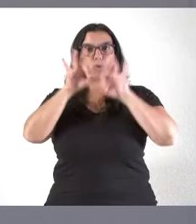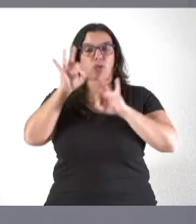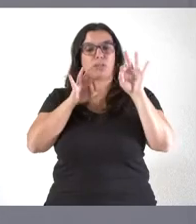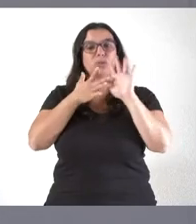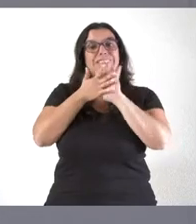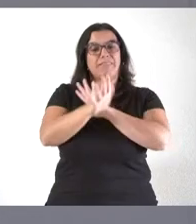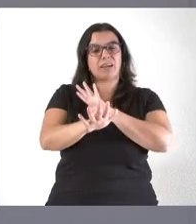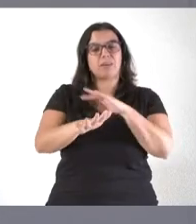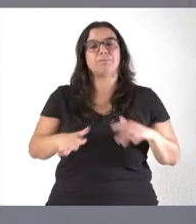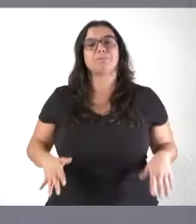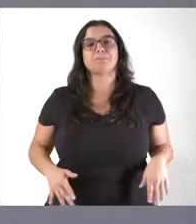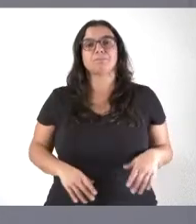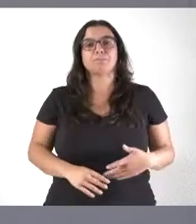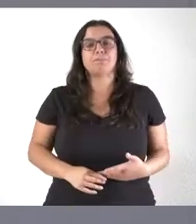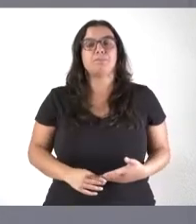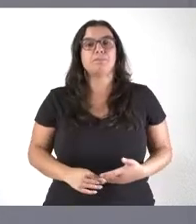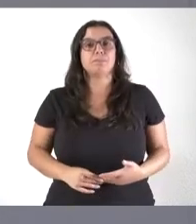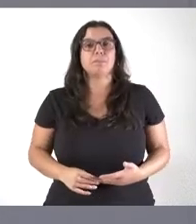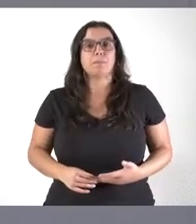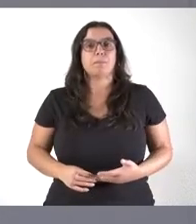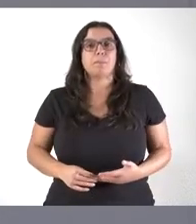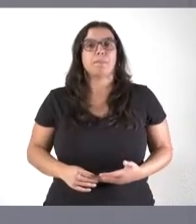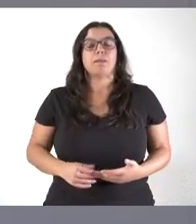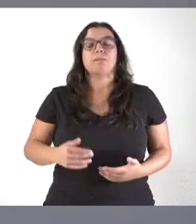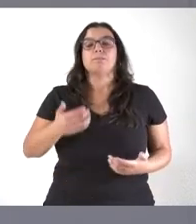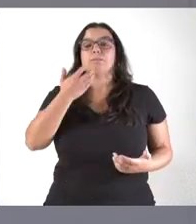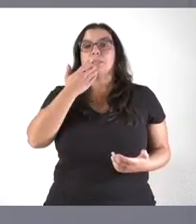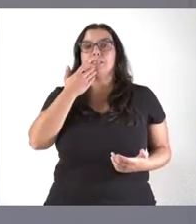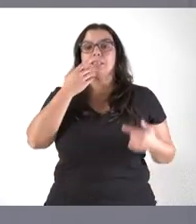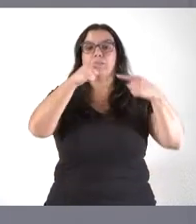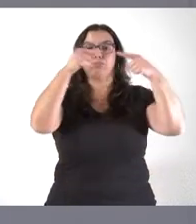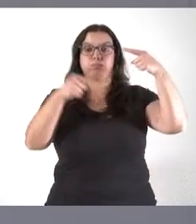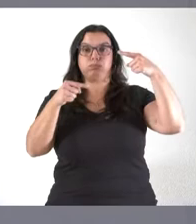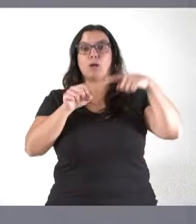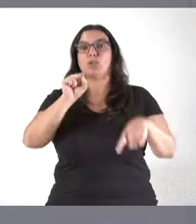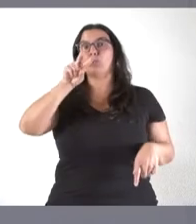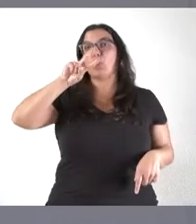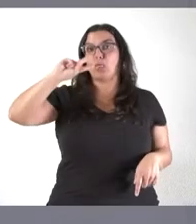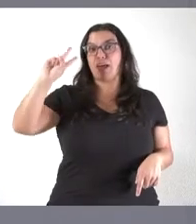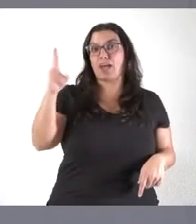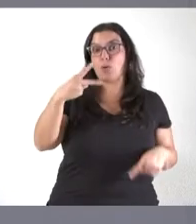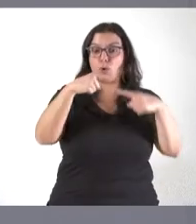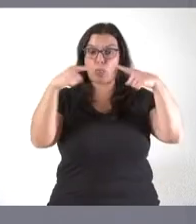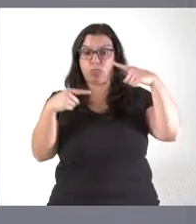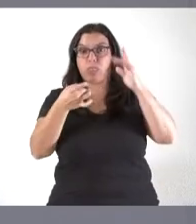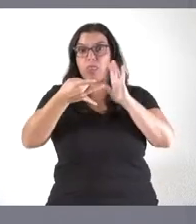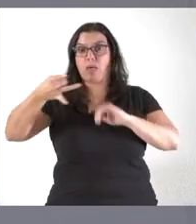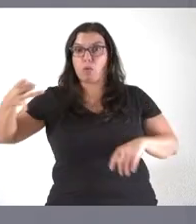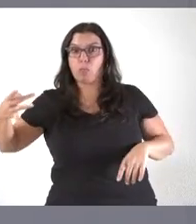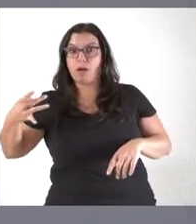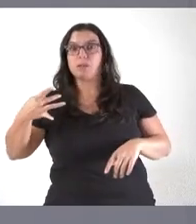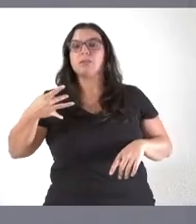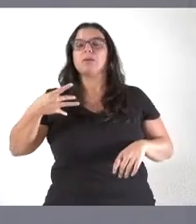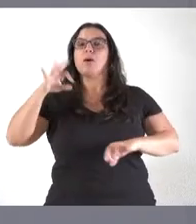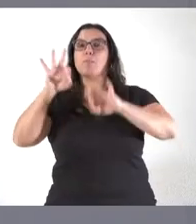decir que de cada 12 euros de déficit Público de España sólo un euro corresponde a las comunidades autónomas